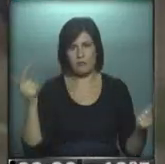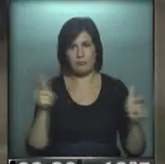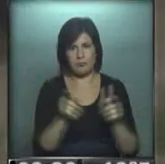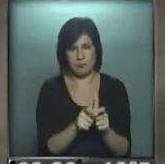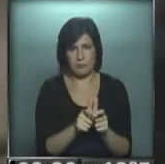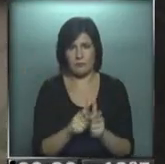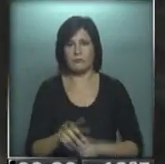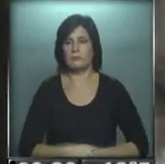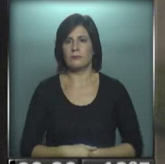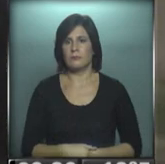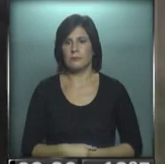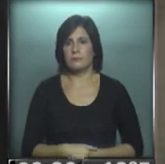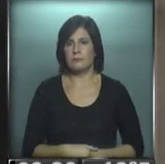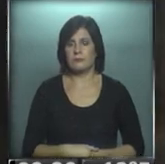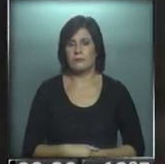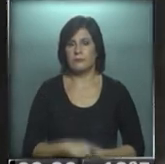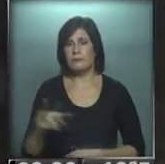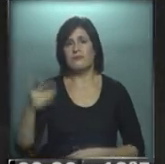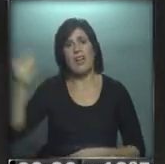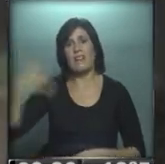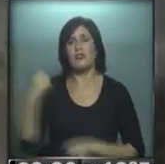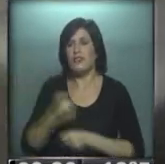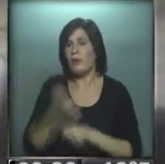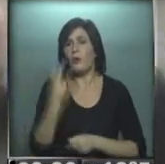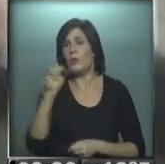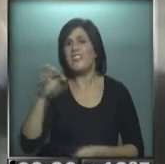Yo soy un petrolero, 20 años trabajando en el petróleo.